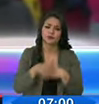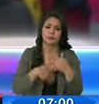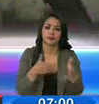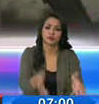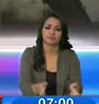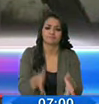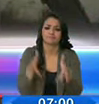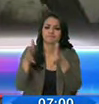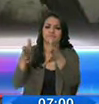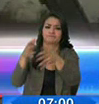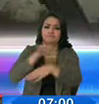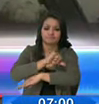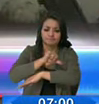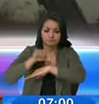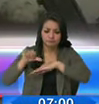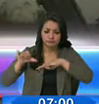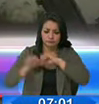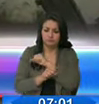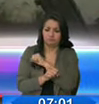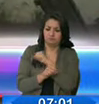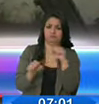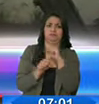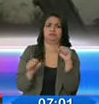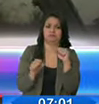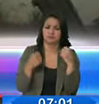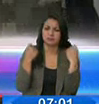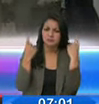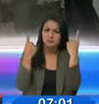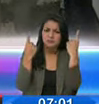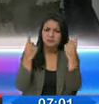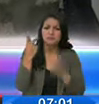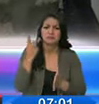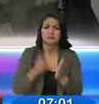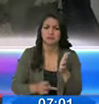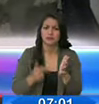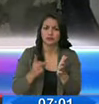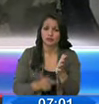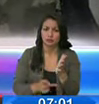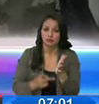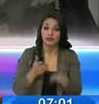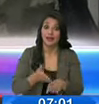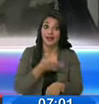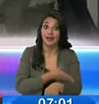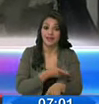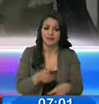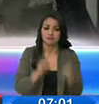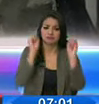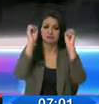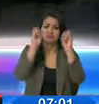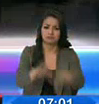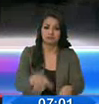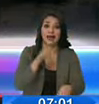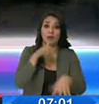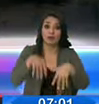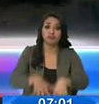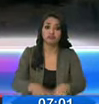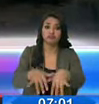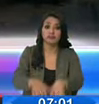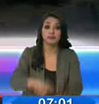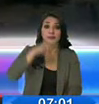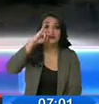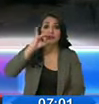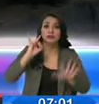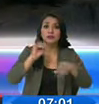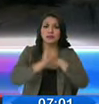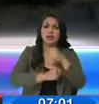examen médico legal reveló un hecho que pocos podían creer. Antes de ser supuestamente lanzado al reservorio, el niño de 7 años